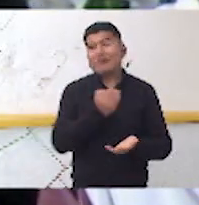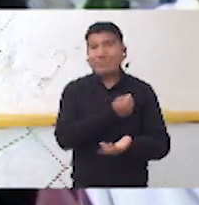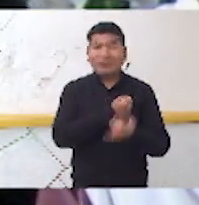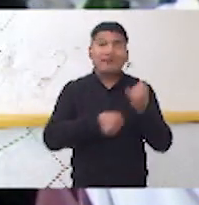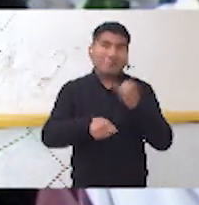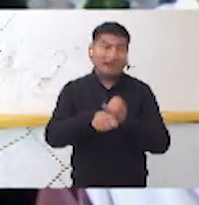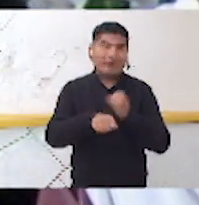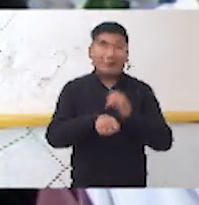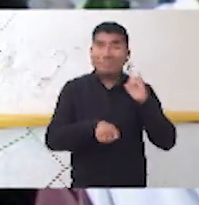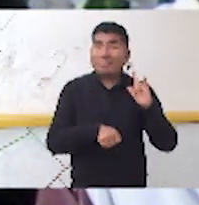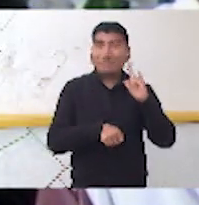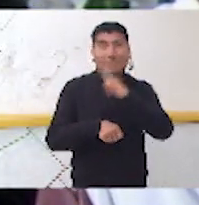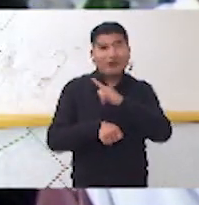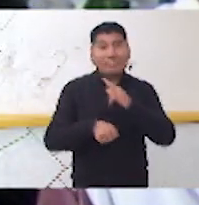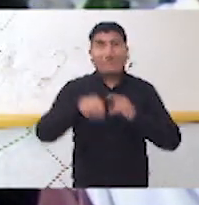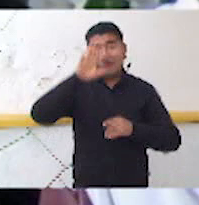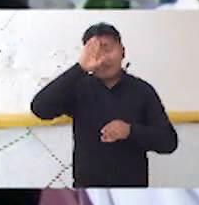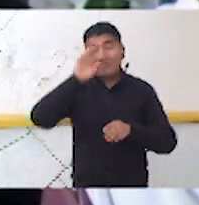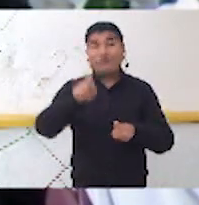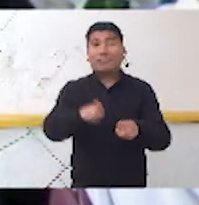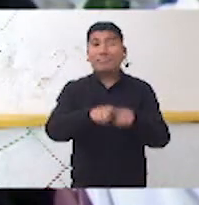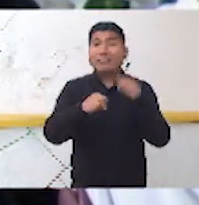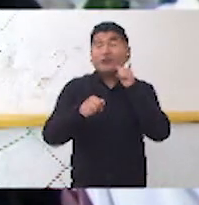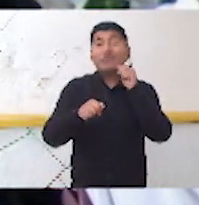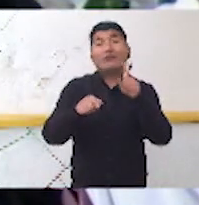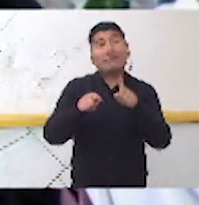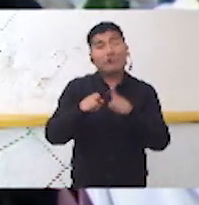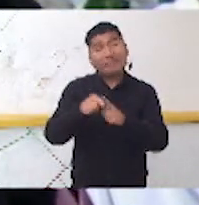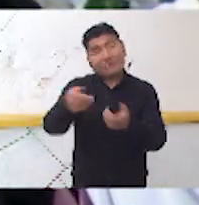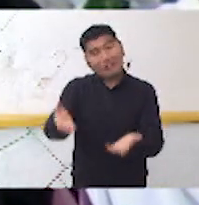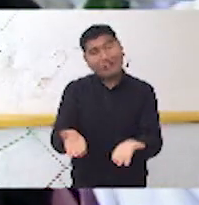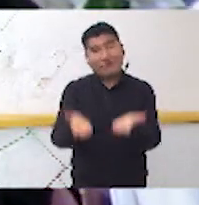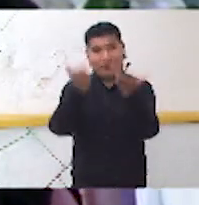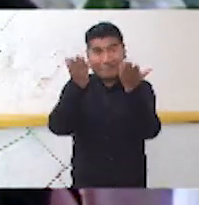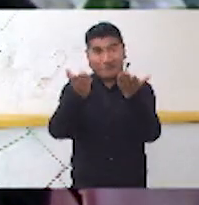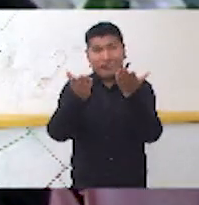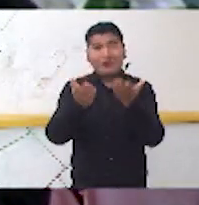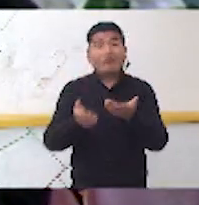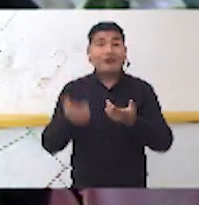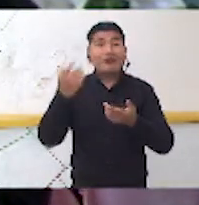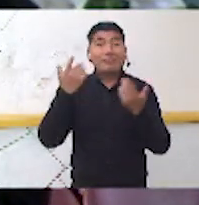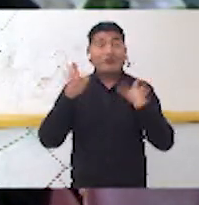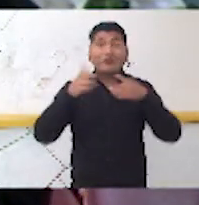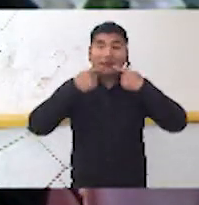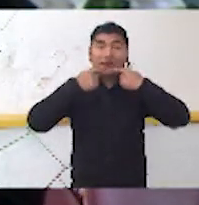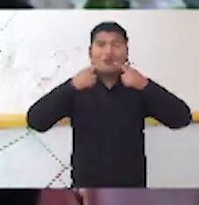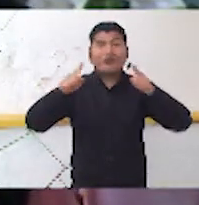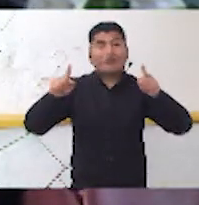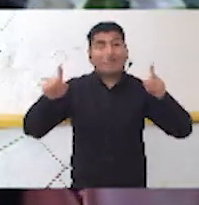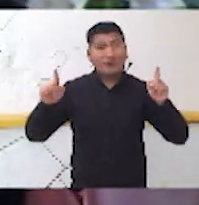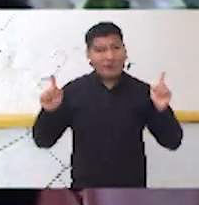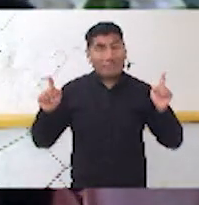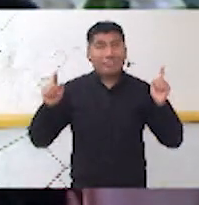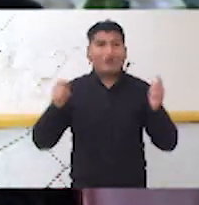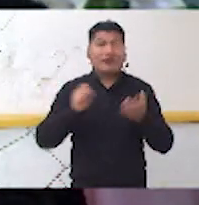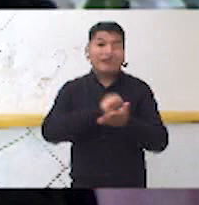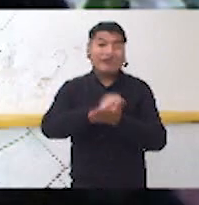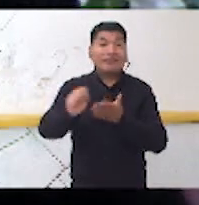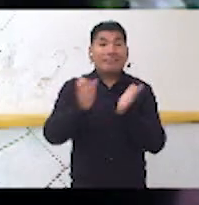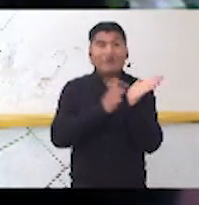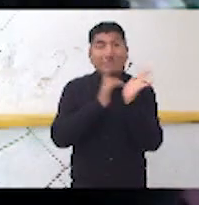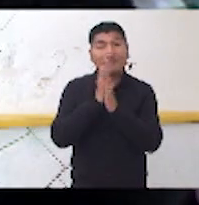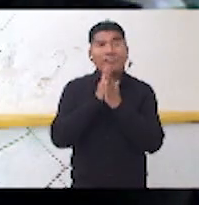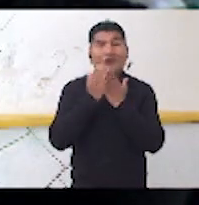Iglesia alteña. Hermanas y hermanos, les invito a que nos pongamos de pie y aclamemos todos juntos el Santo